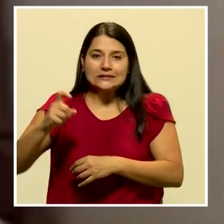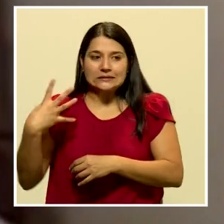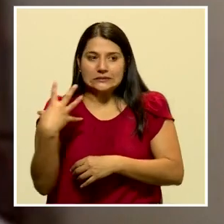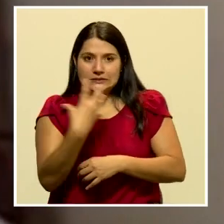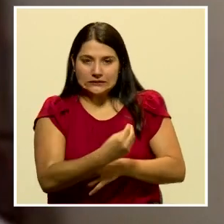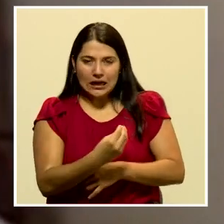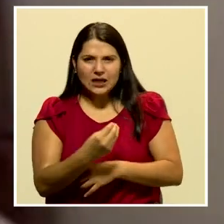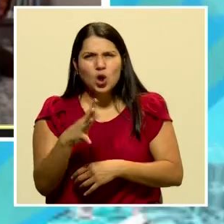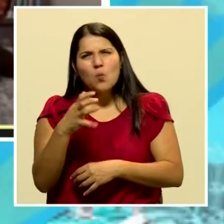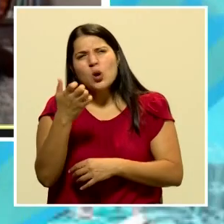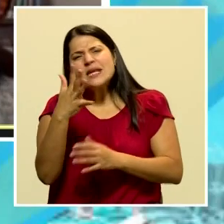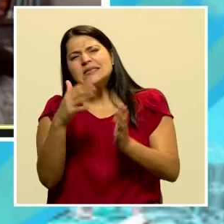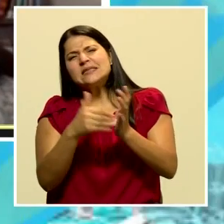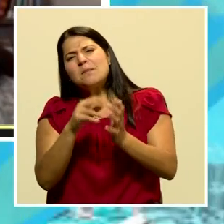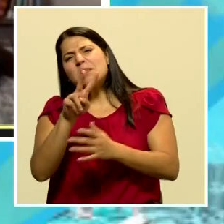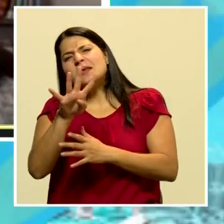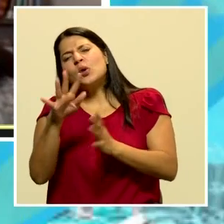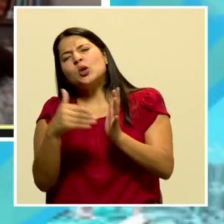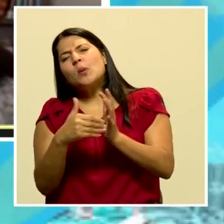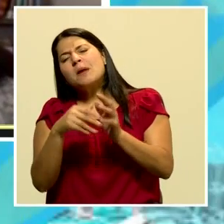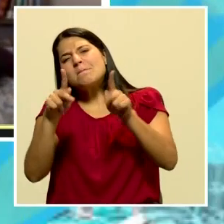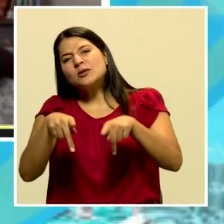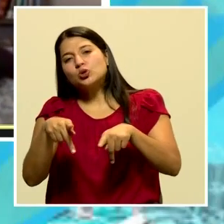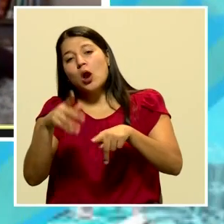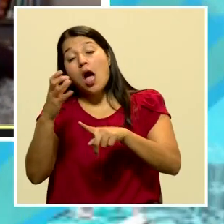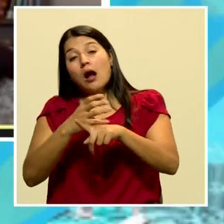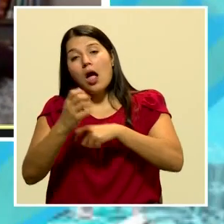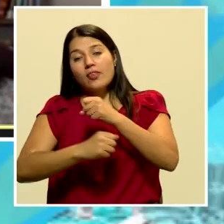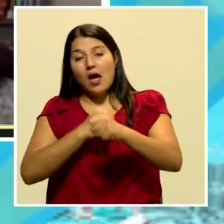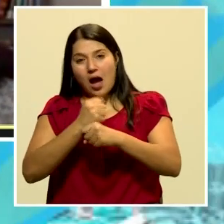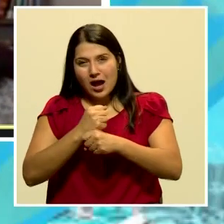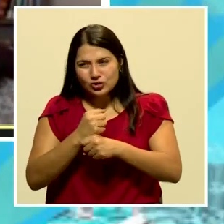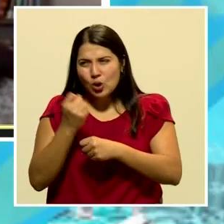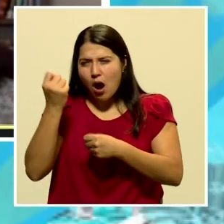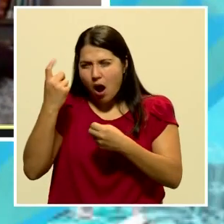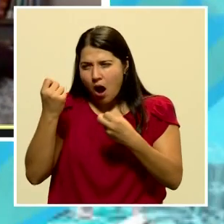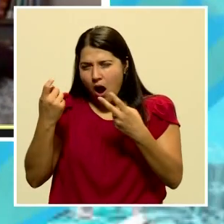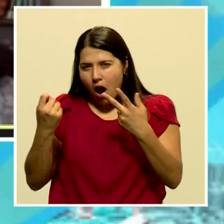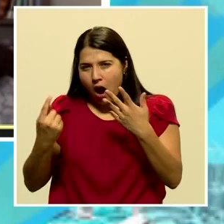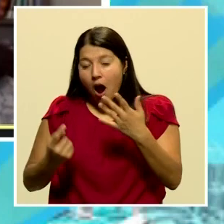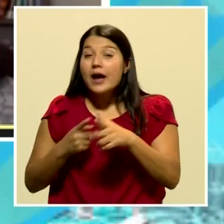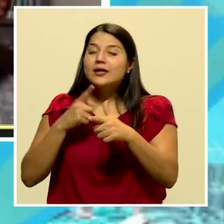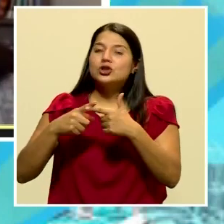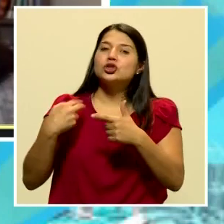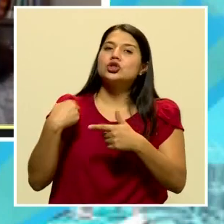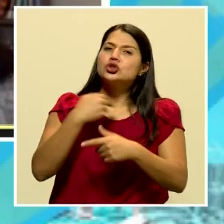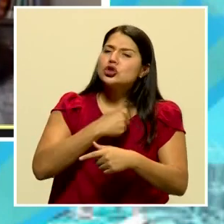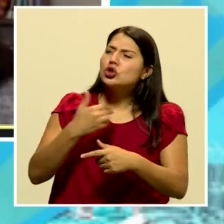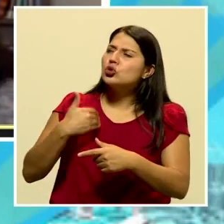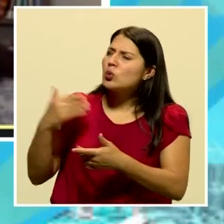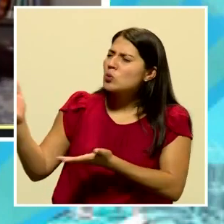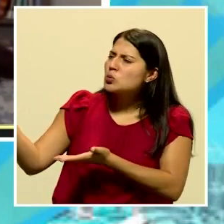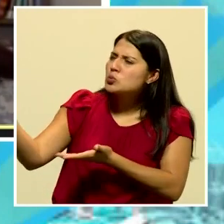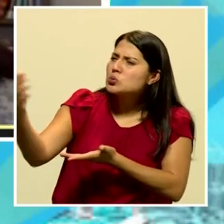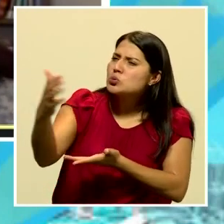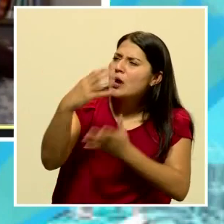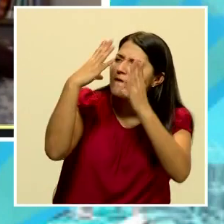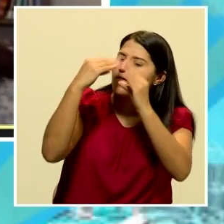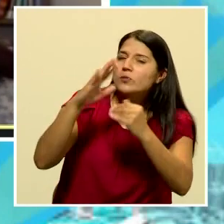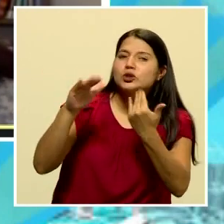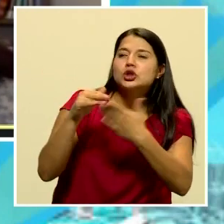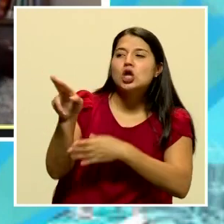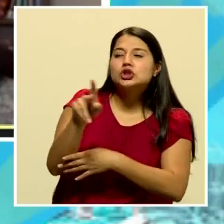24.000 los que pasan cada año. Para poder reconstruir todo eso, tocó juntar las fuerzas de todos los